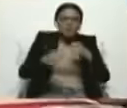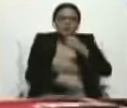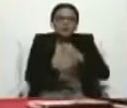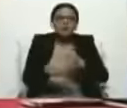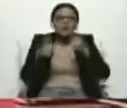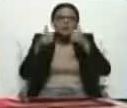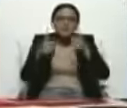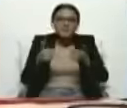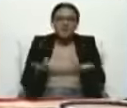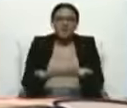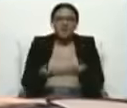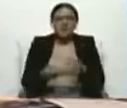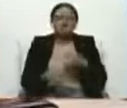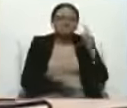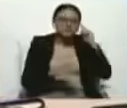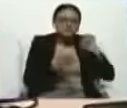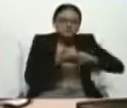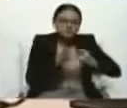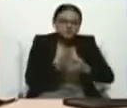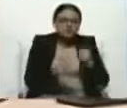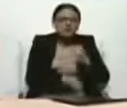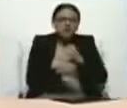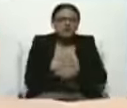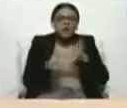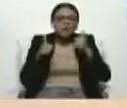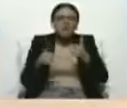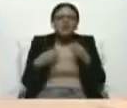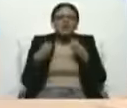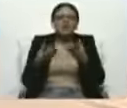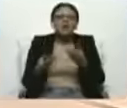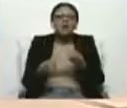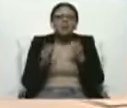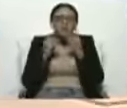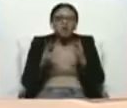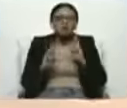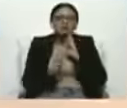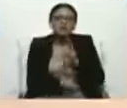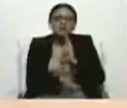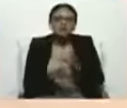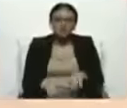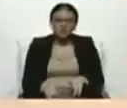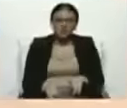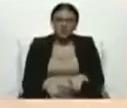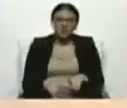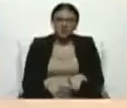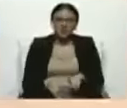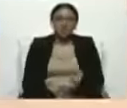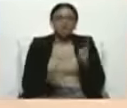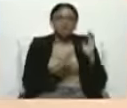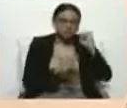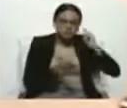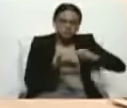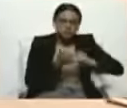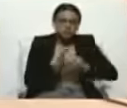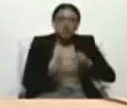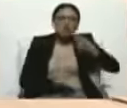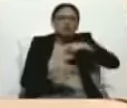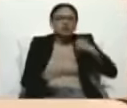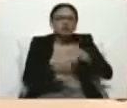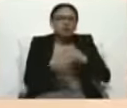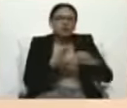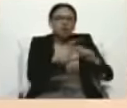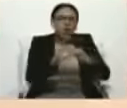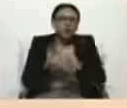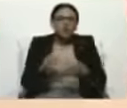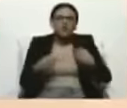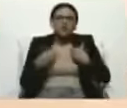Y sienten que el país va encaminado y va por buen rumbo. Bueno, véngase con nosotros, señor, señora, que aquí tendrá usted las puertas abiertas para que